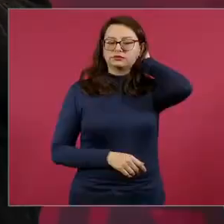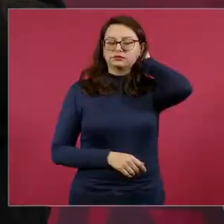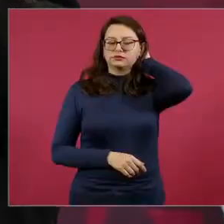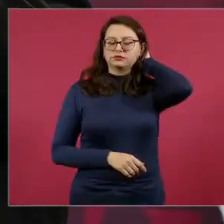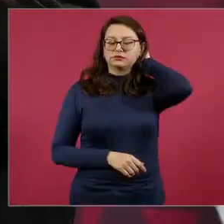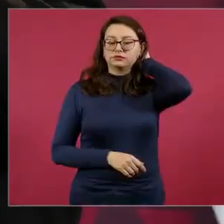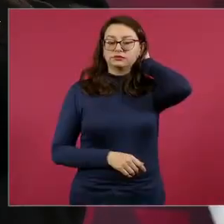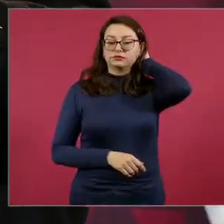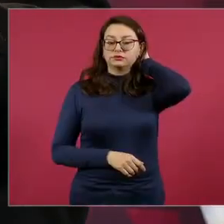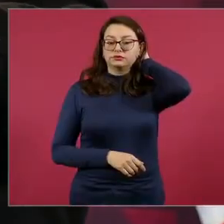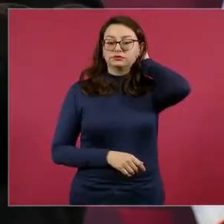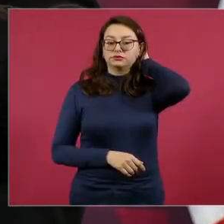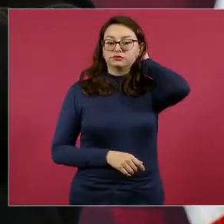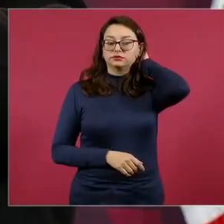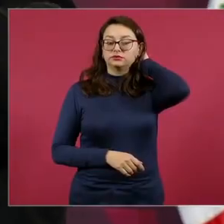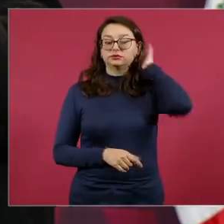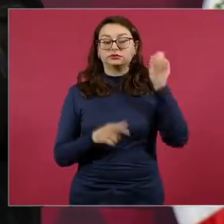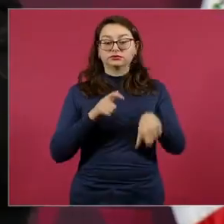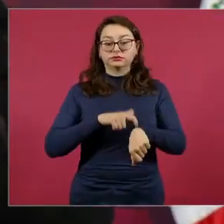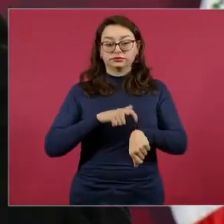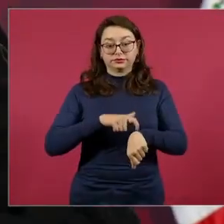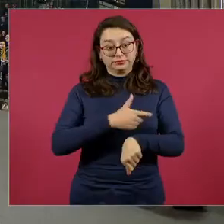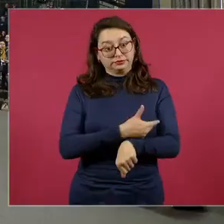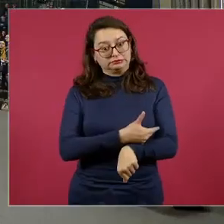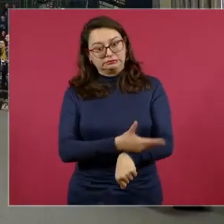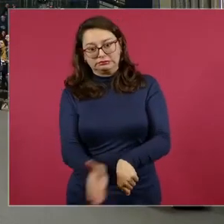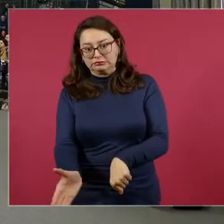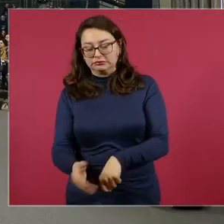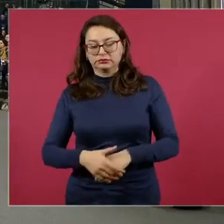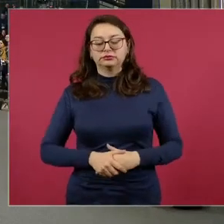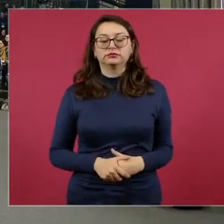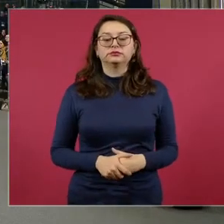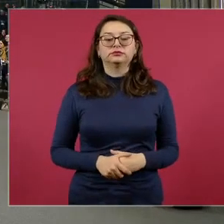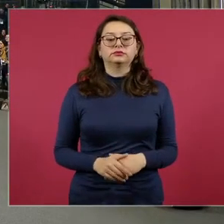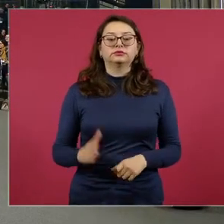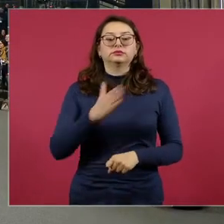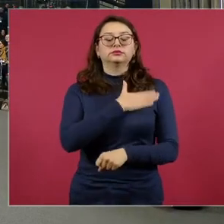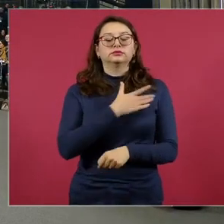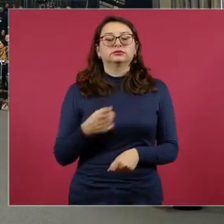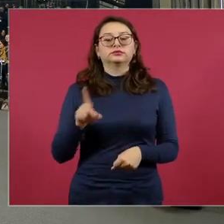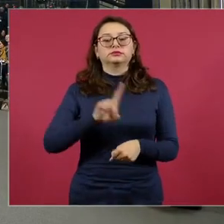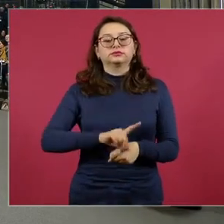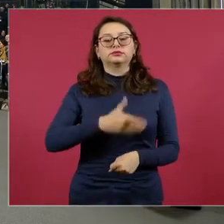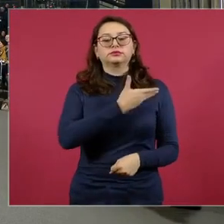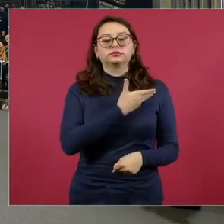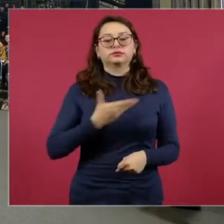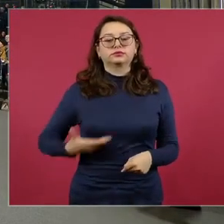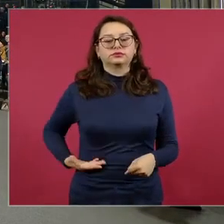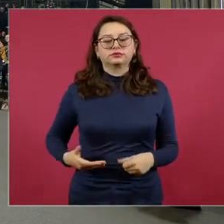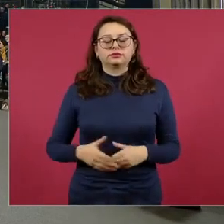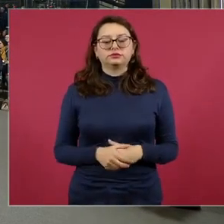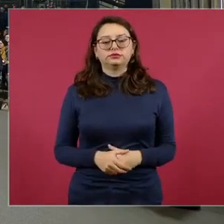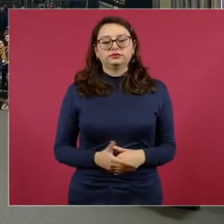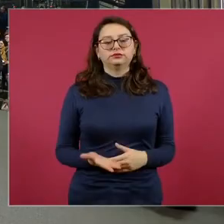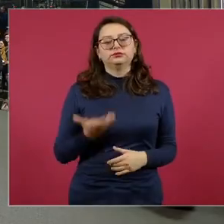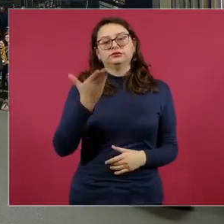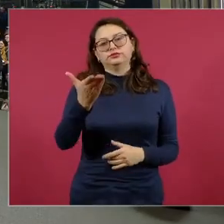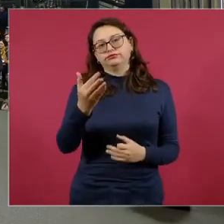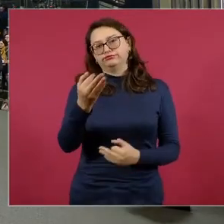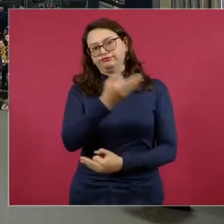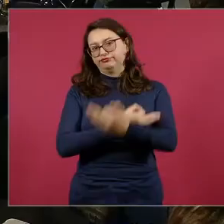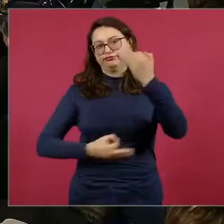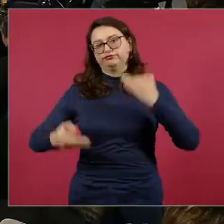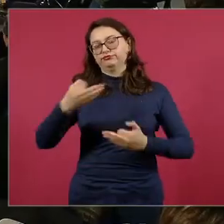Adelante. Ya se nos pasó el tiempo. Buenos días, presidente. De todos los mexicanos, su servidor